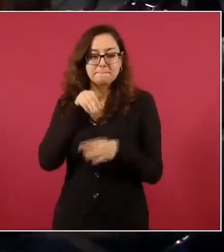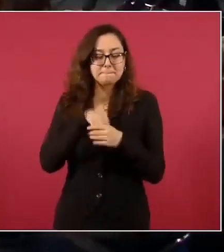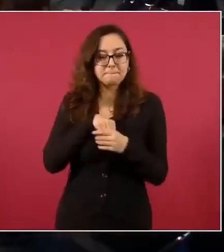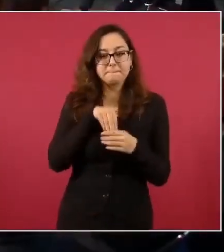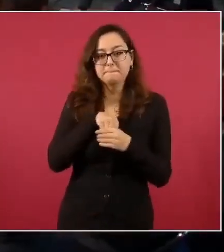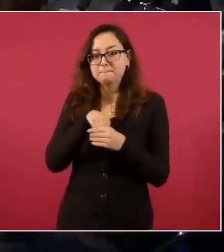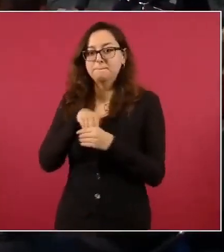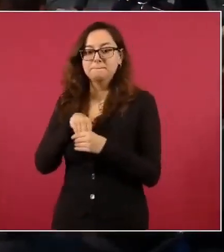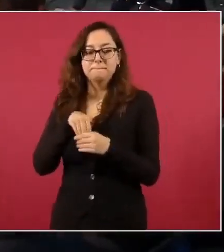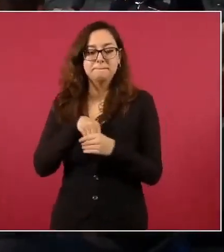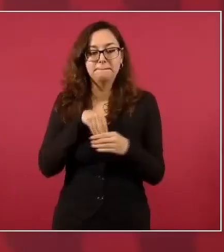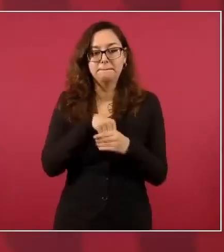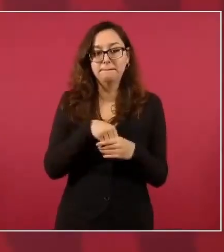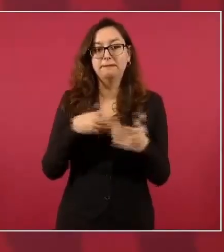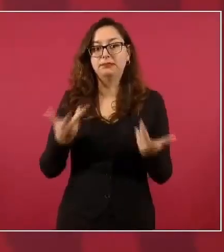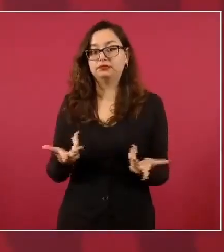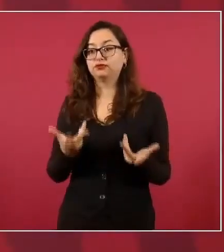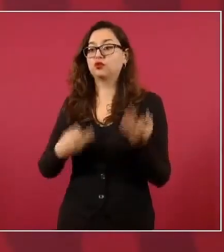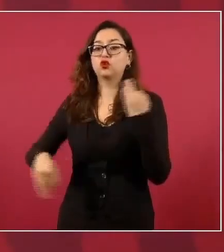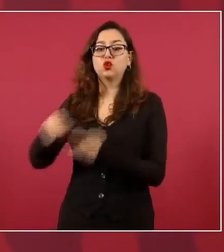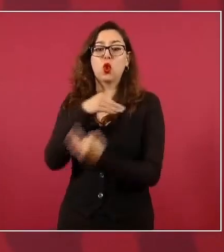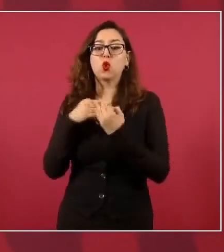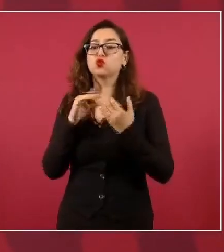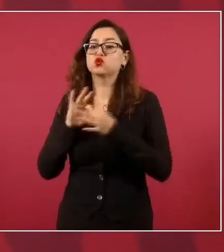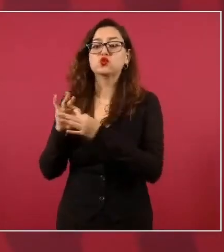en aras de la unidad,